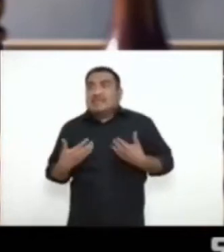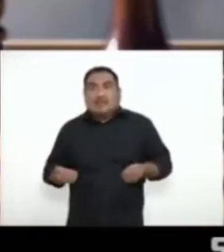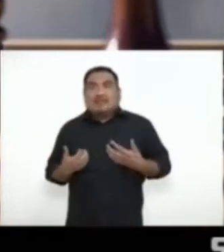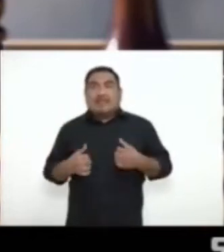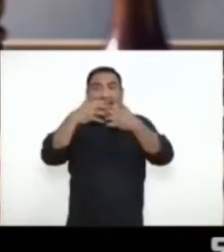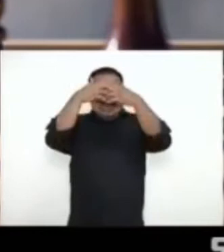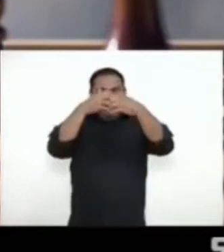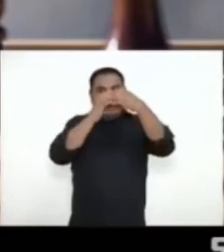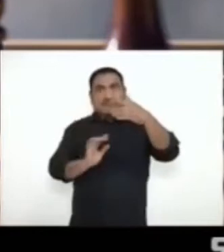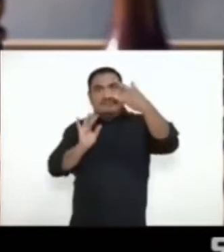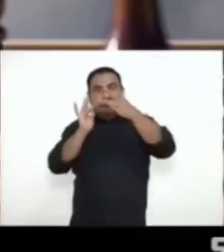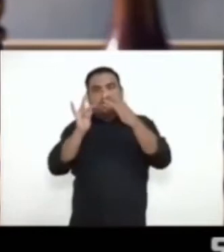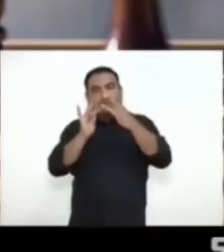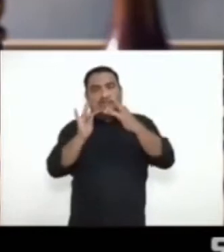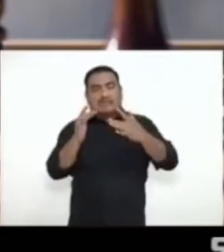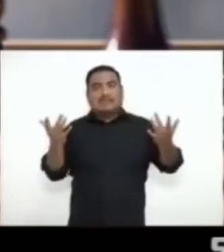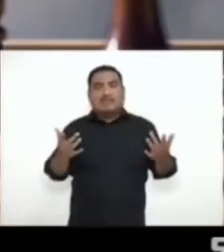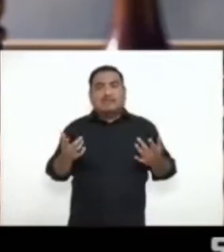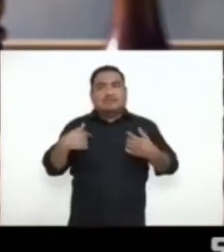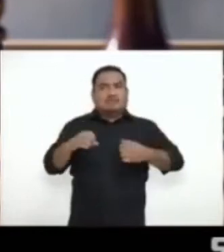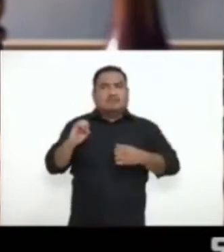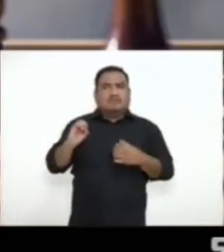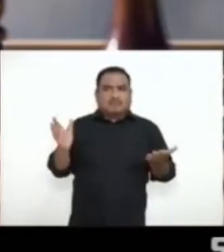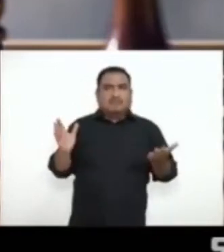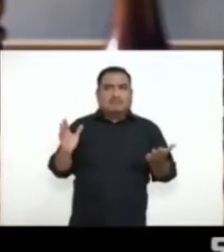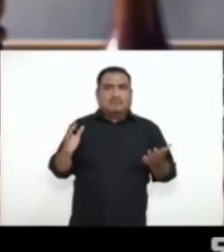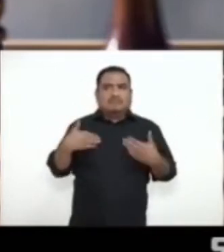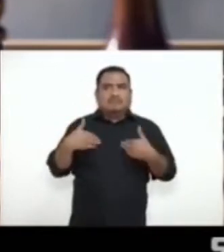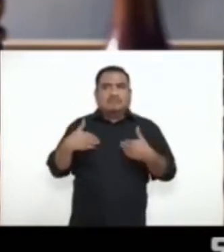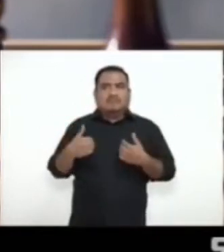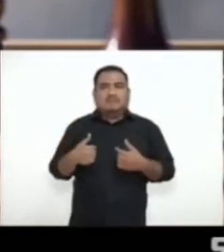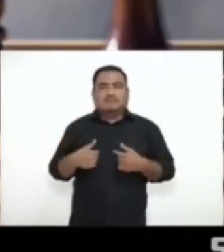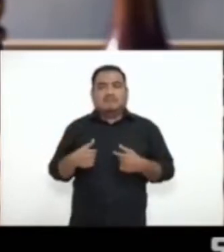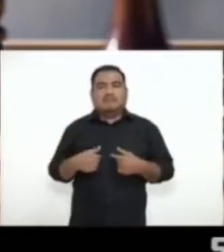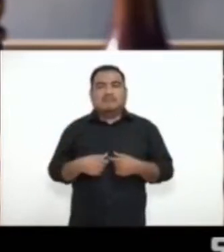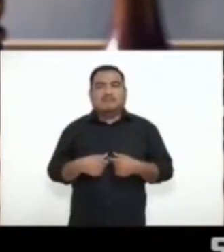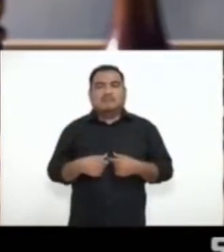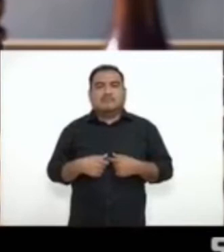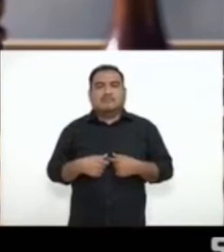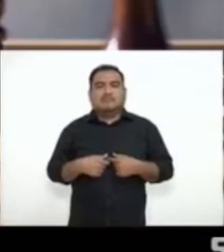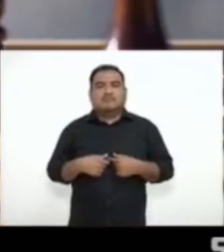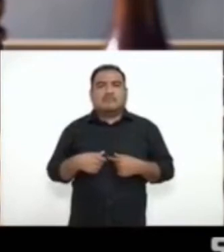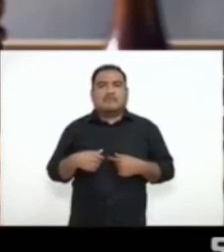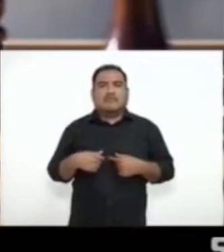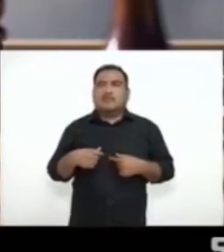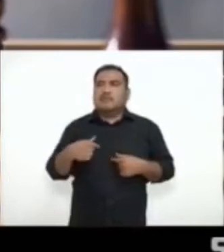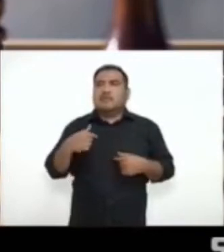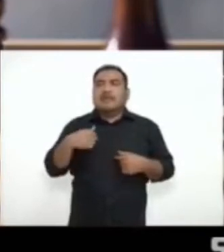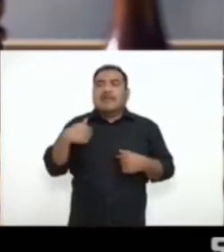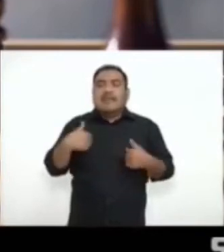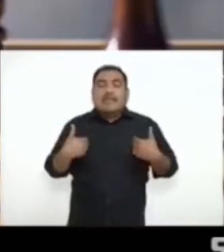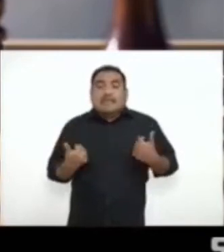cerebro reptiliano dice, ok, por eso les digo que es eficiente pero no es inteligente. Hay algo que no se puede